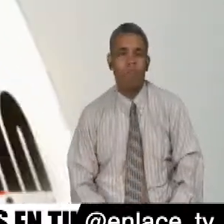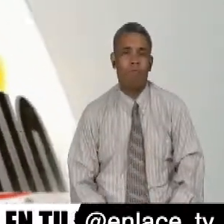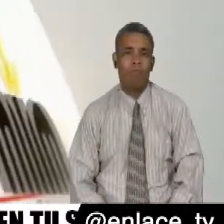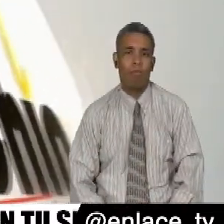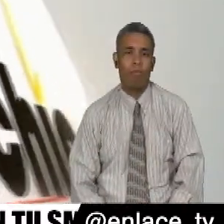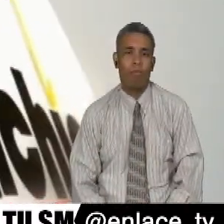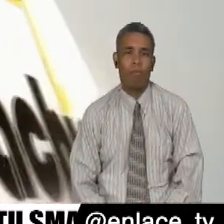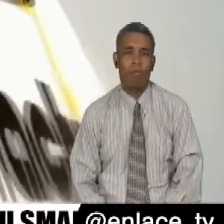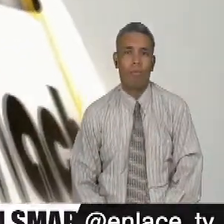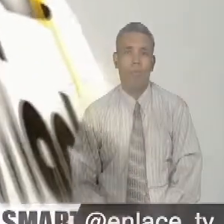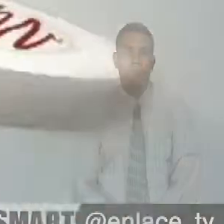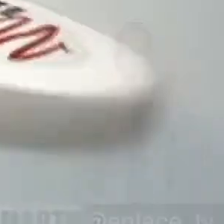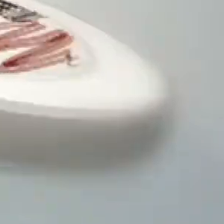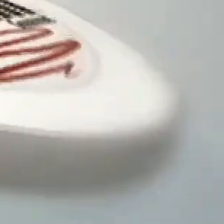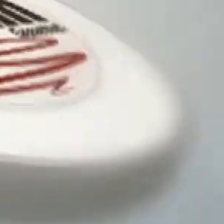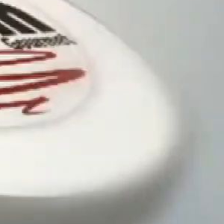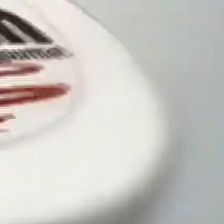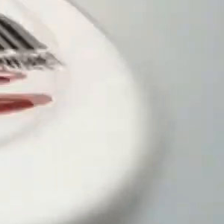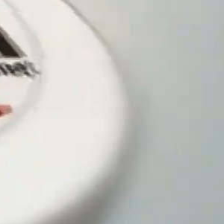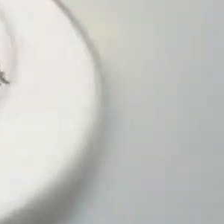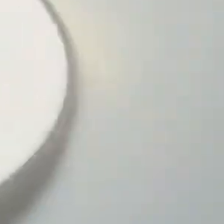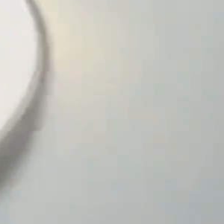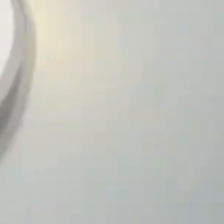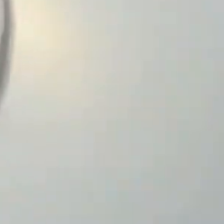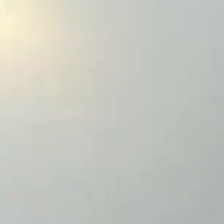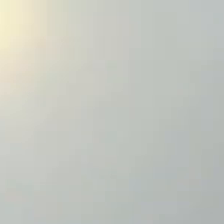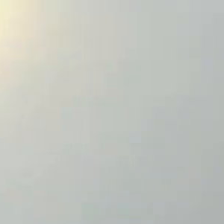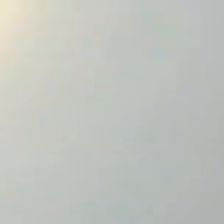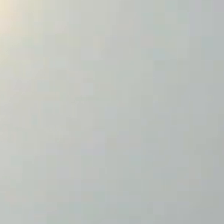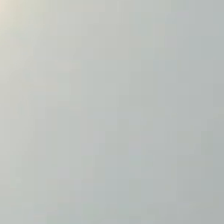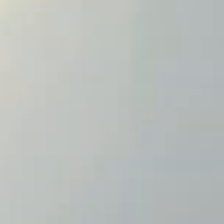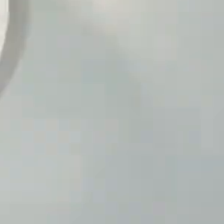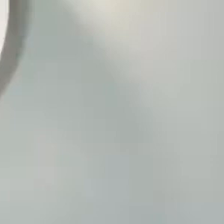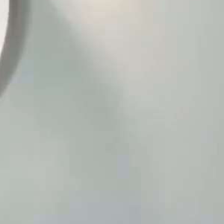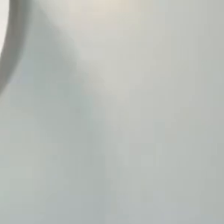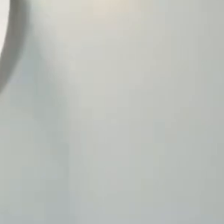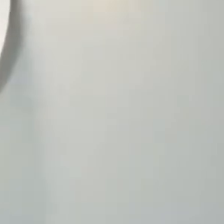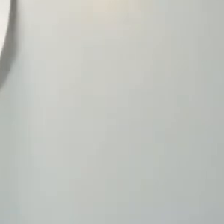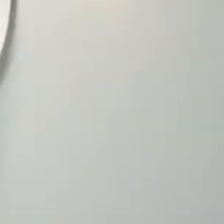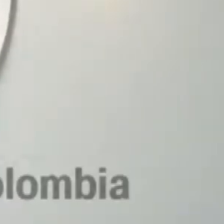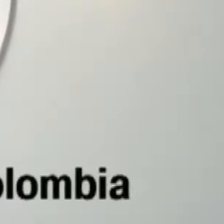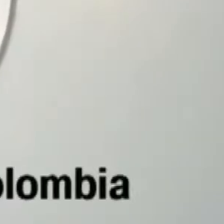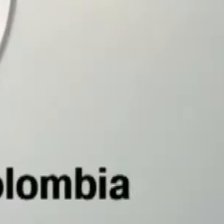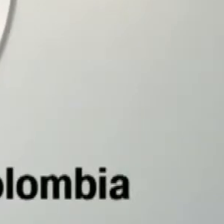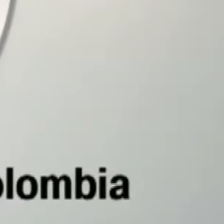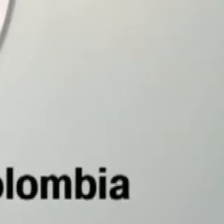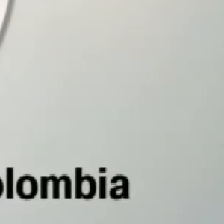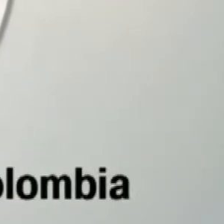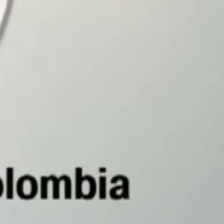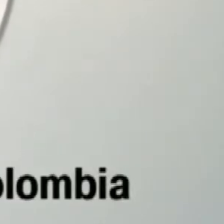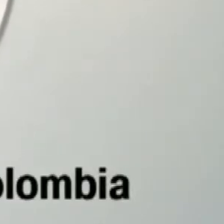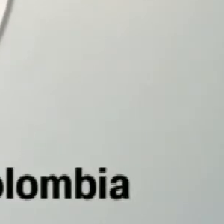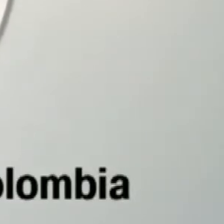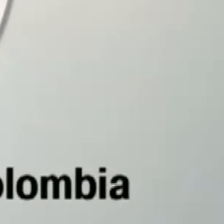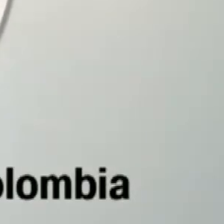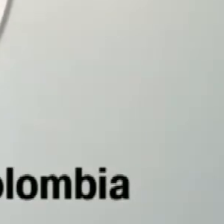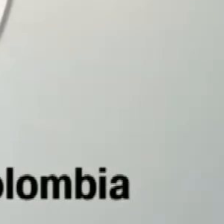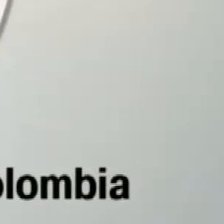aquí los deportes con el patrocinio de restaurante el machine gourmet ahora en su nueva sede en el barrio colombia